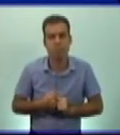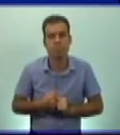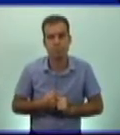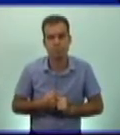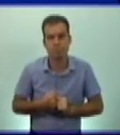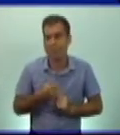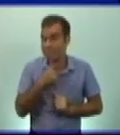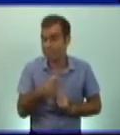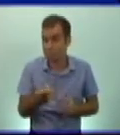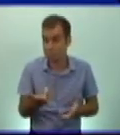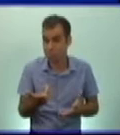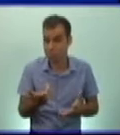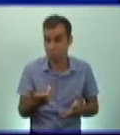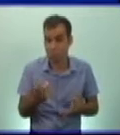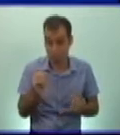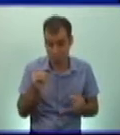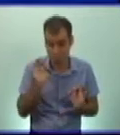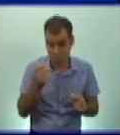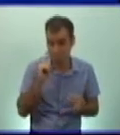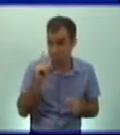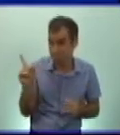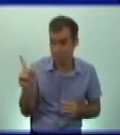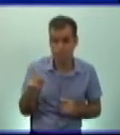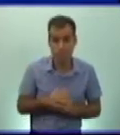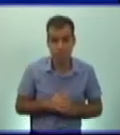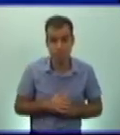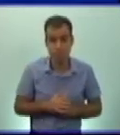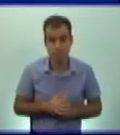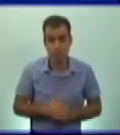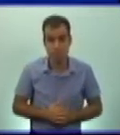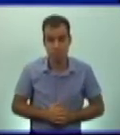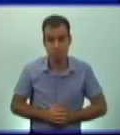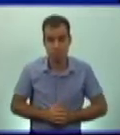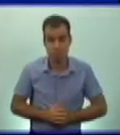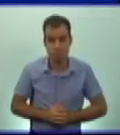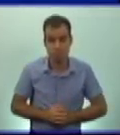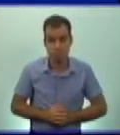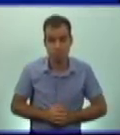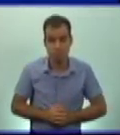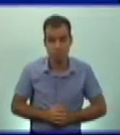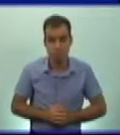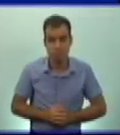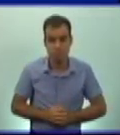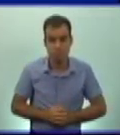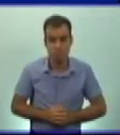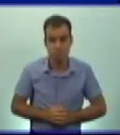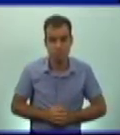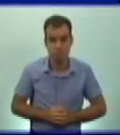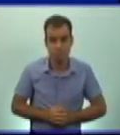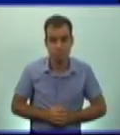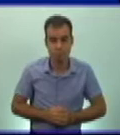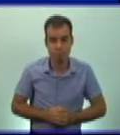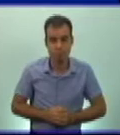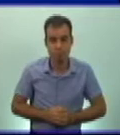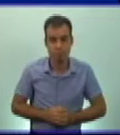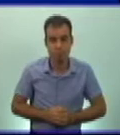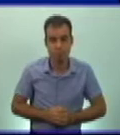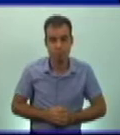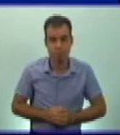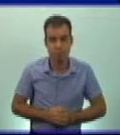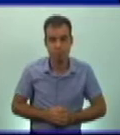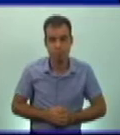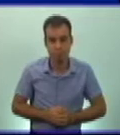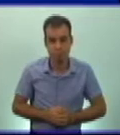retomamos la reacción de obtención del dióxido de azufre a partir de el octazufre con el dioxígeno que